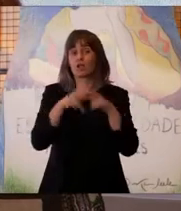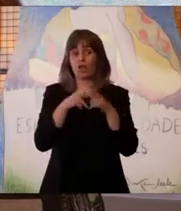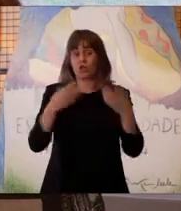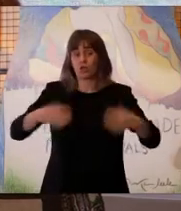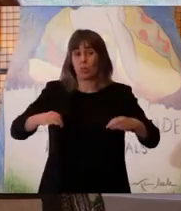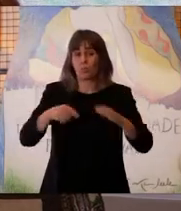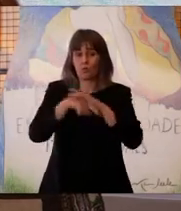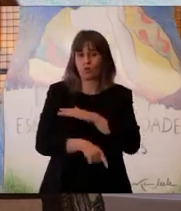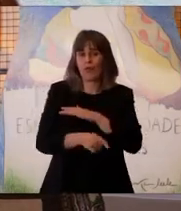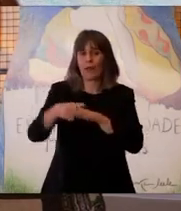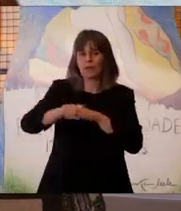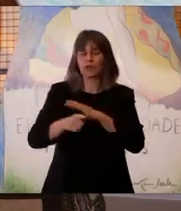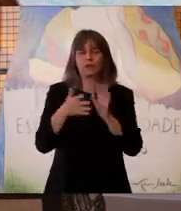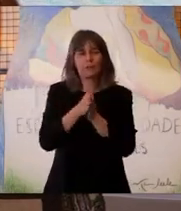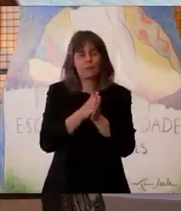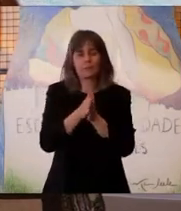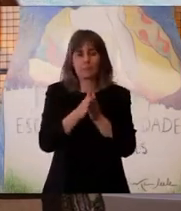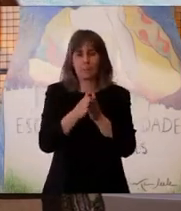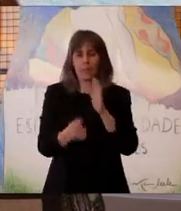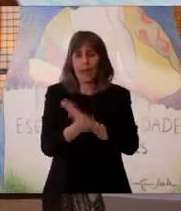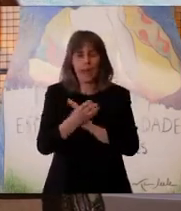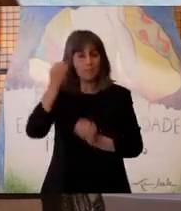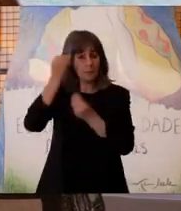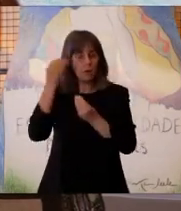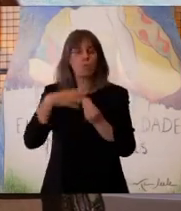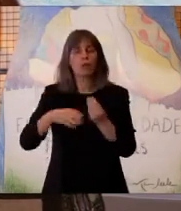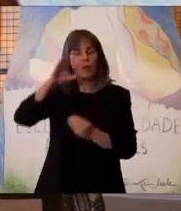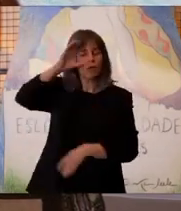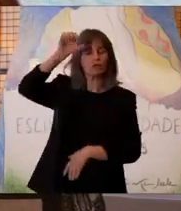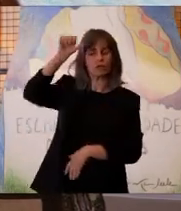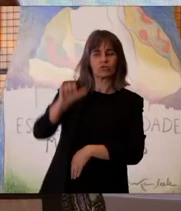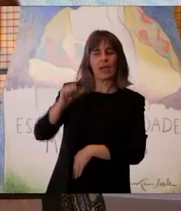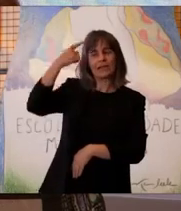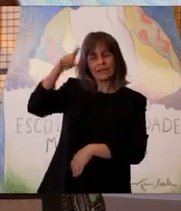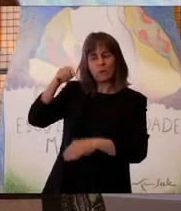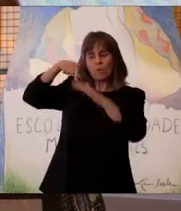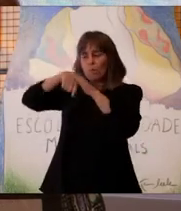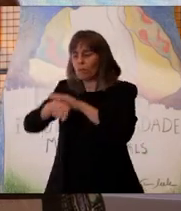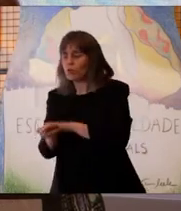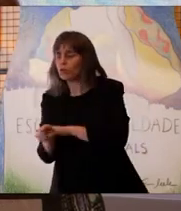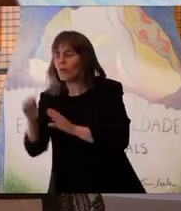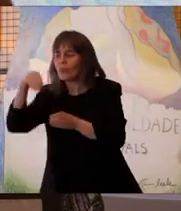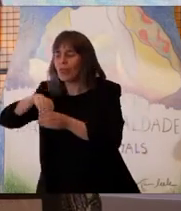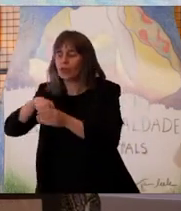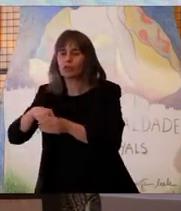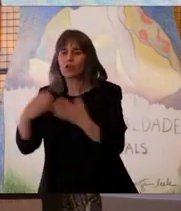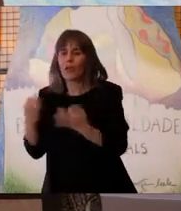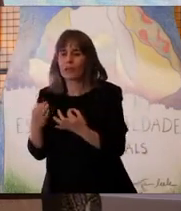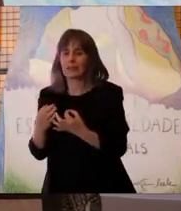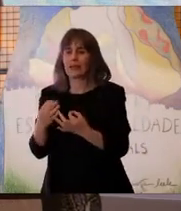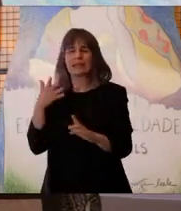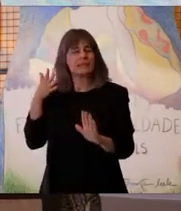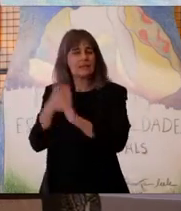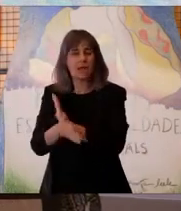Pues yo creo que se puede escuchar y se puede pensar que late debajo de esas chicas si siempre es antifeminista